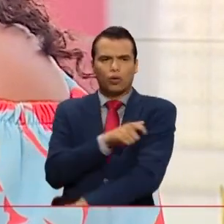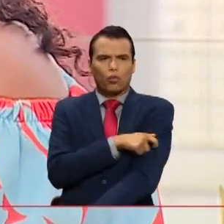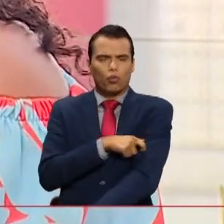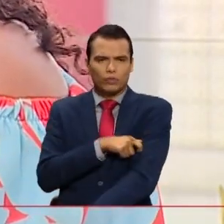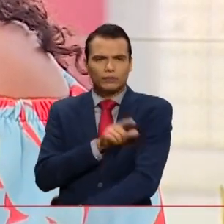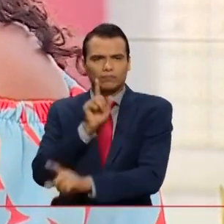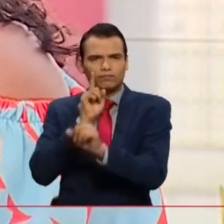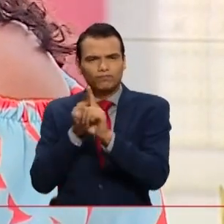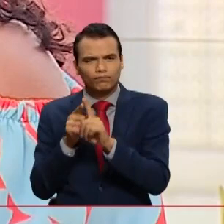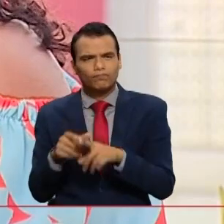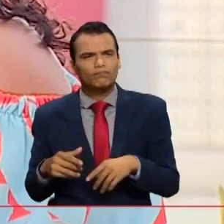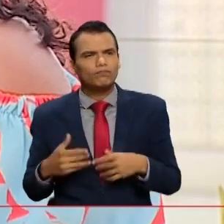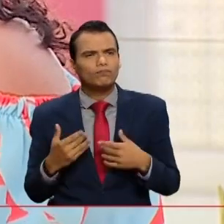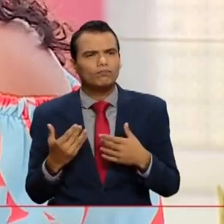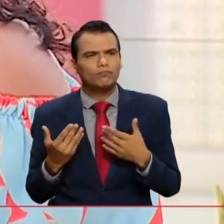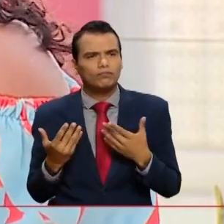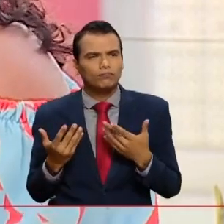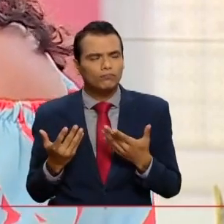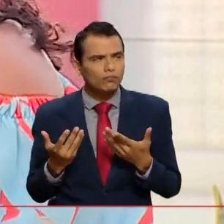poder,